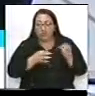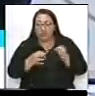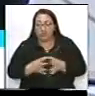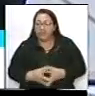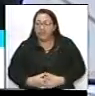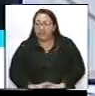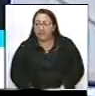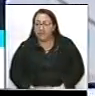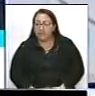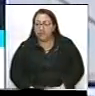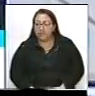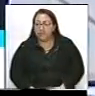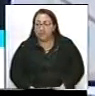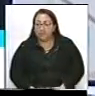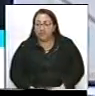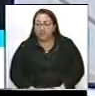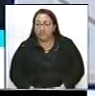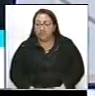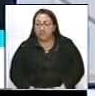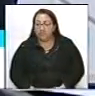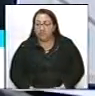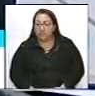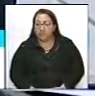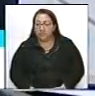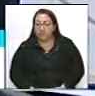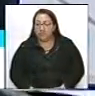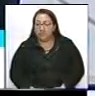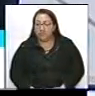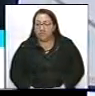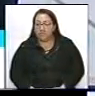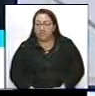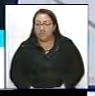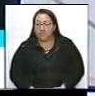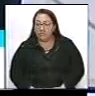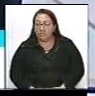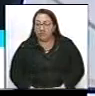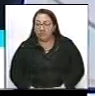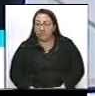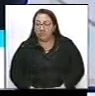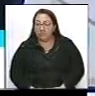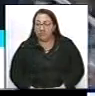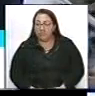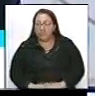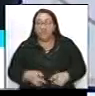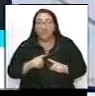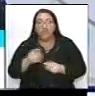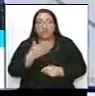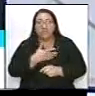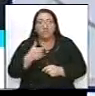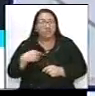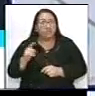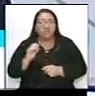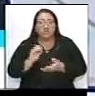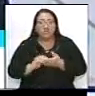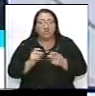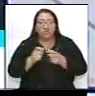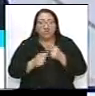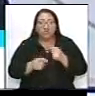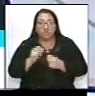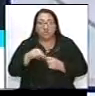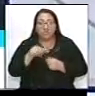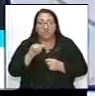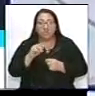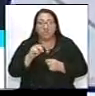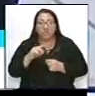planteado. Pero en ese sentido, presidenta, creo que no corresponde, como planteó el congresista